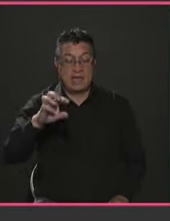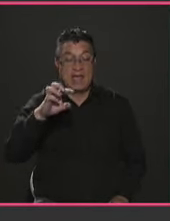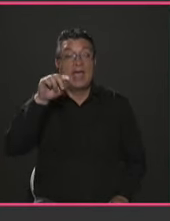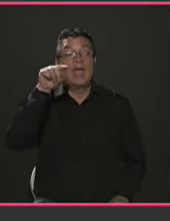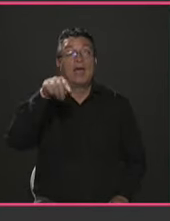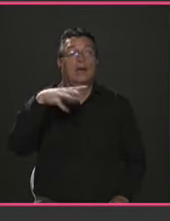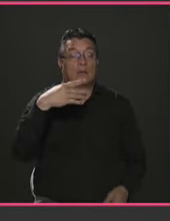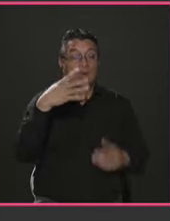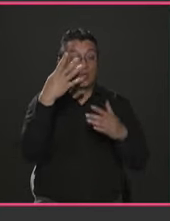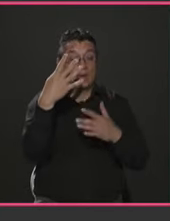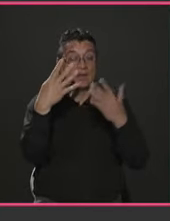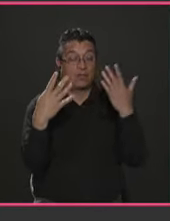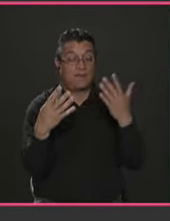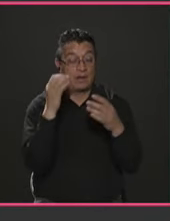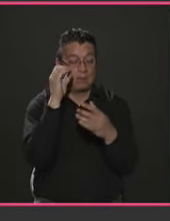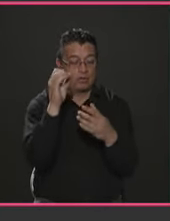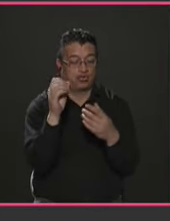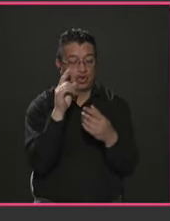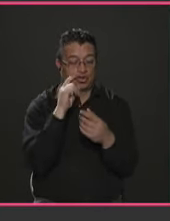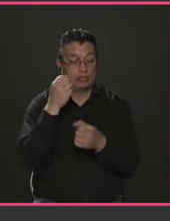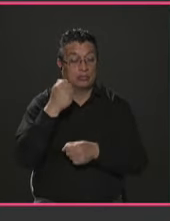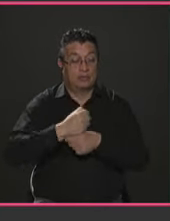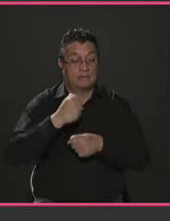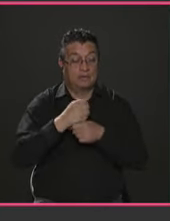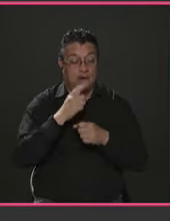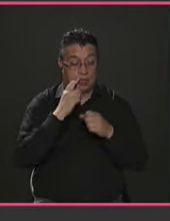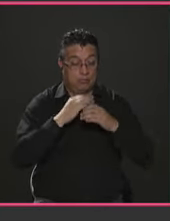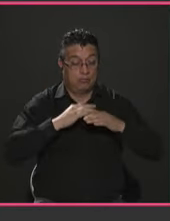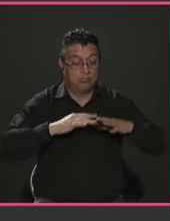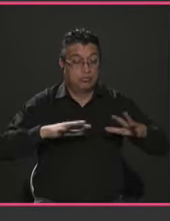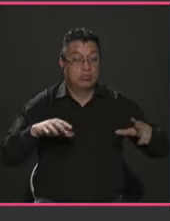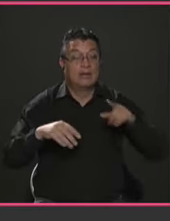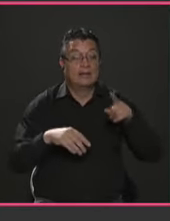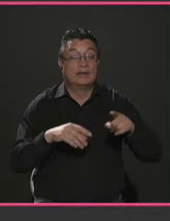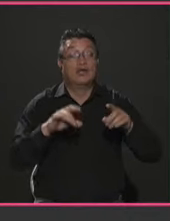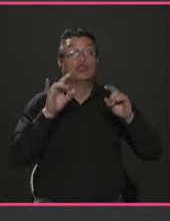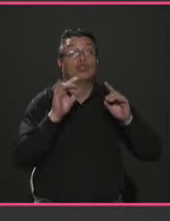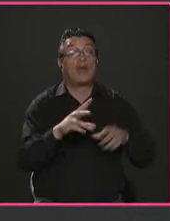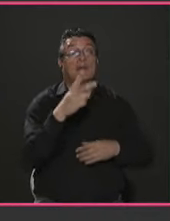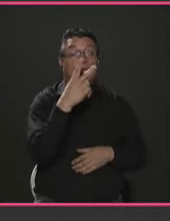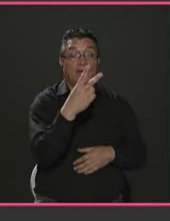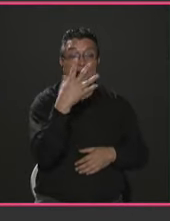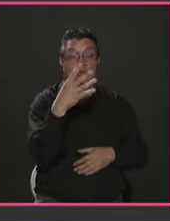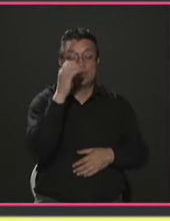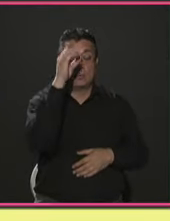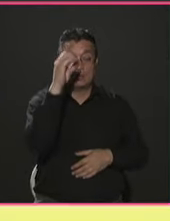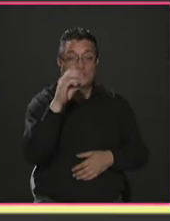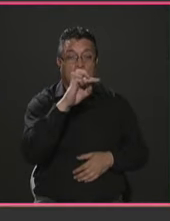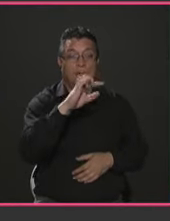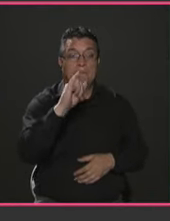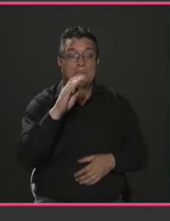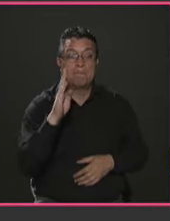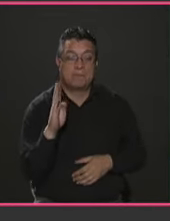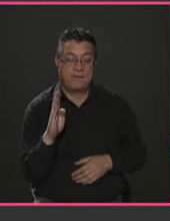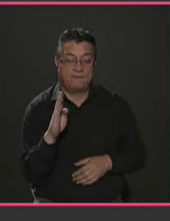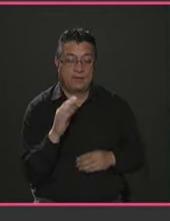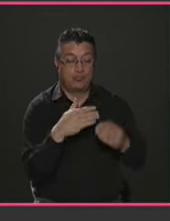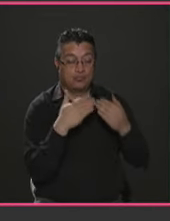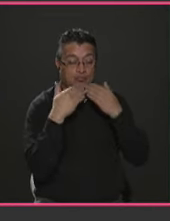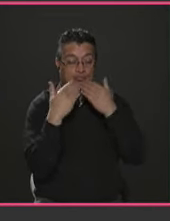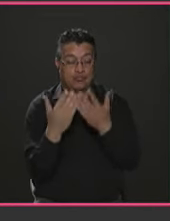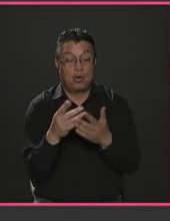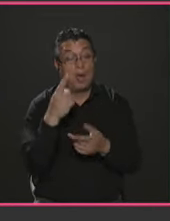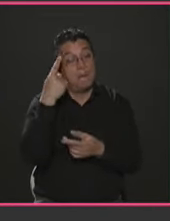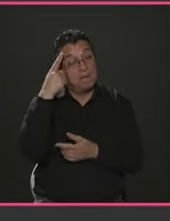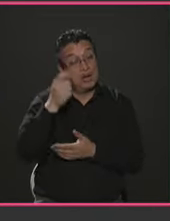el 99% de la matriz productiva producen solo el 25% del pbi pero